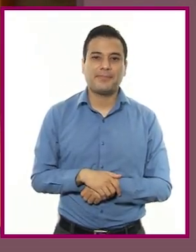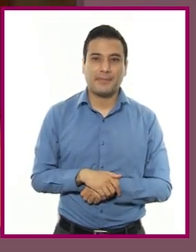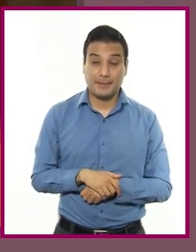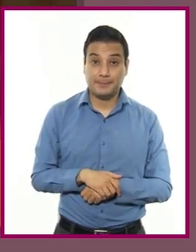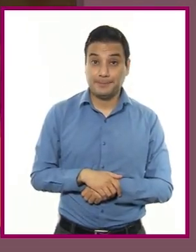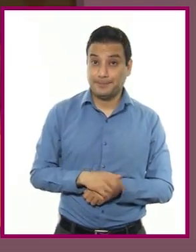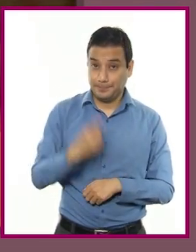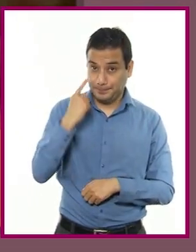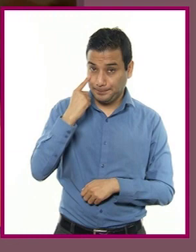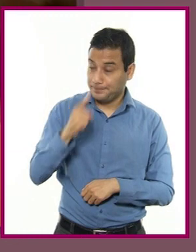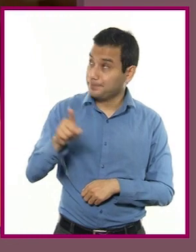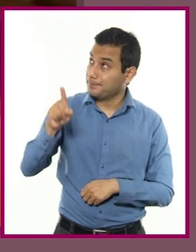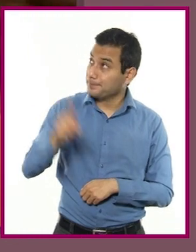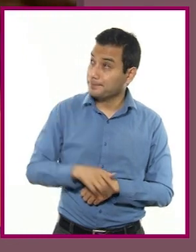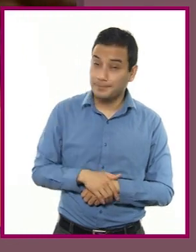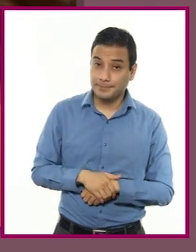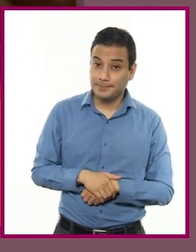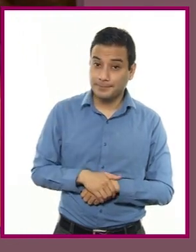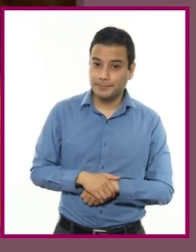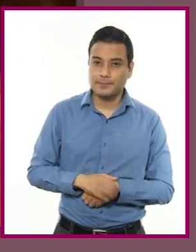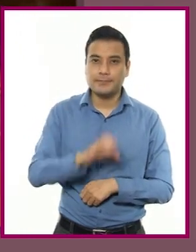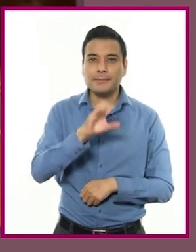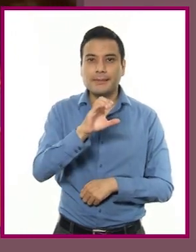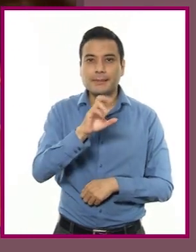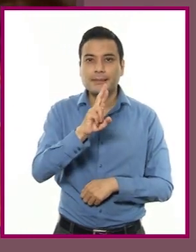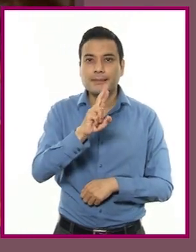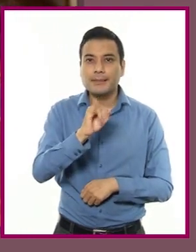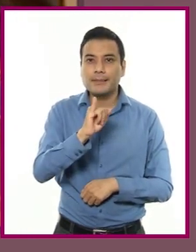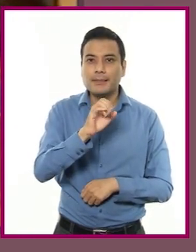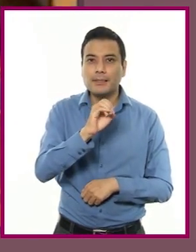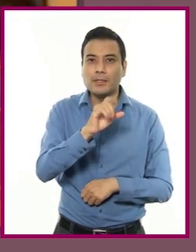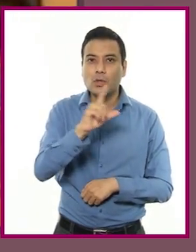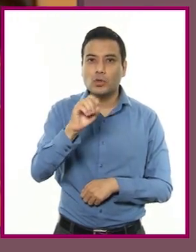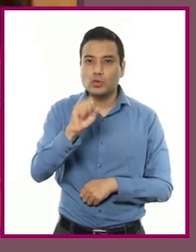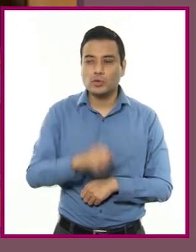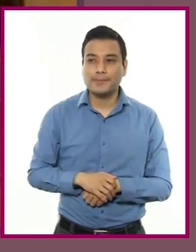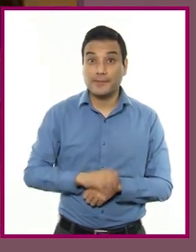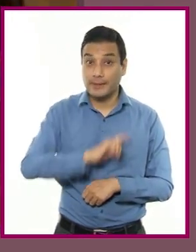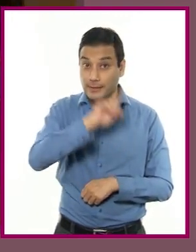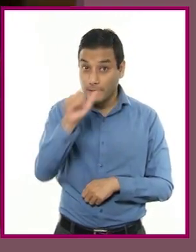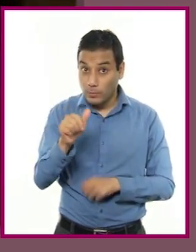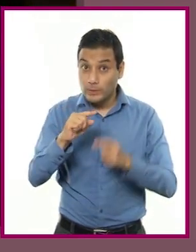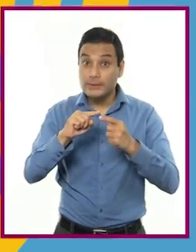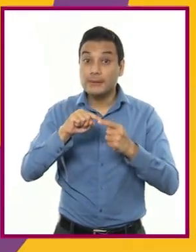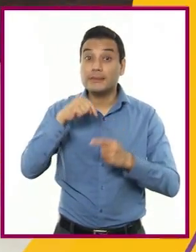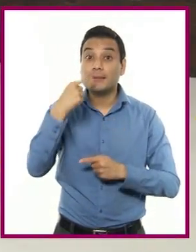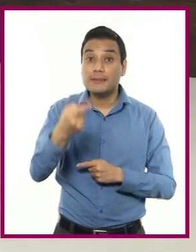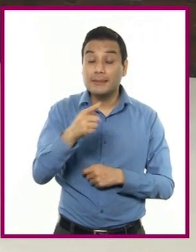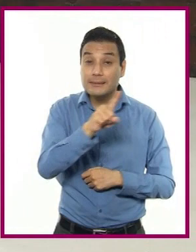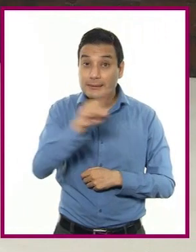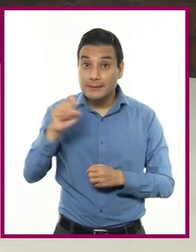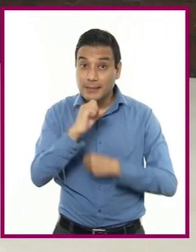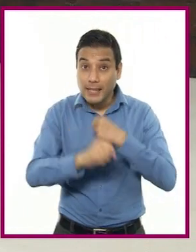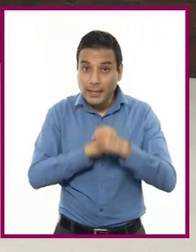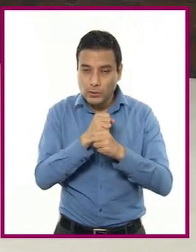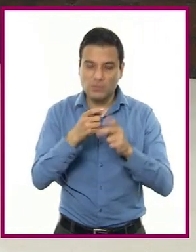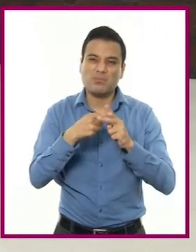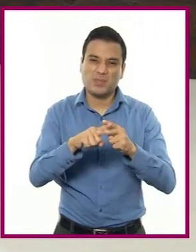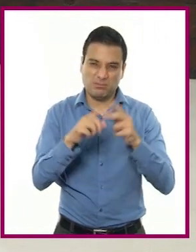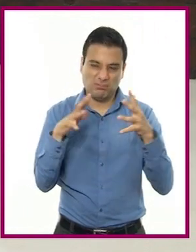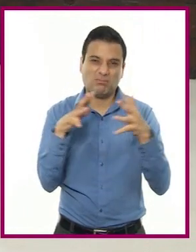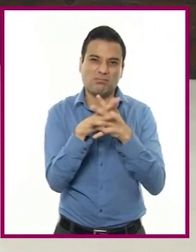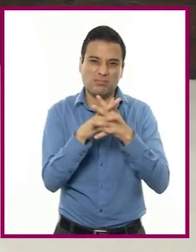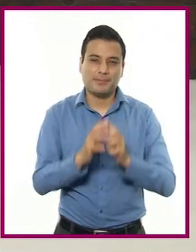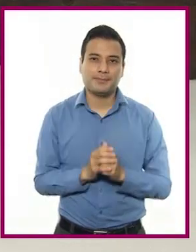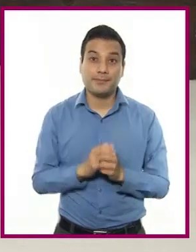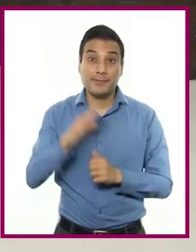este mosaico racial se fermentó el impulso de independencia que estalló en el siglo siguiente. Esclavitud de africanos